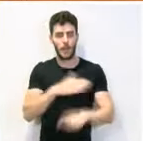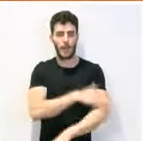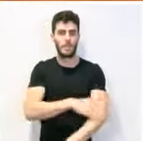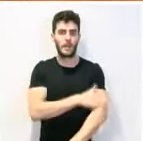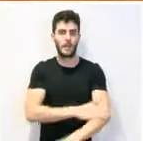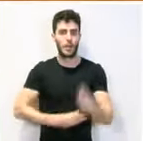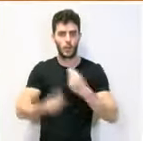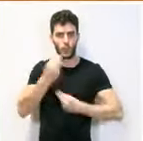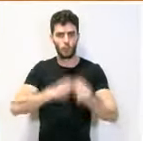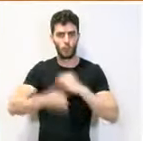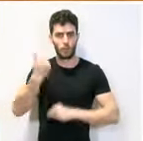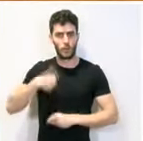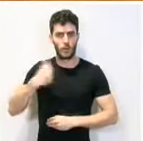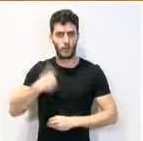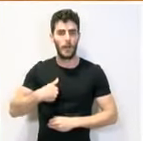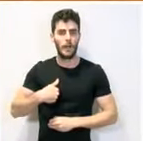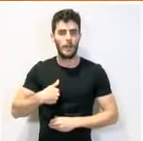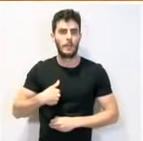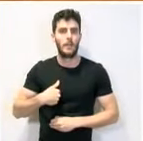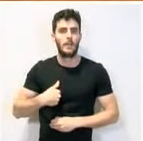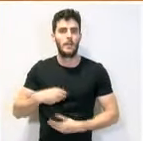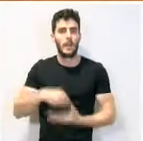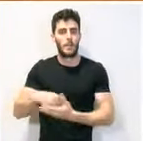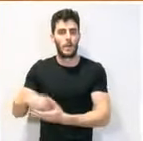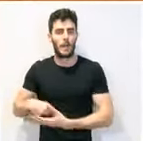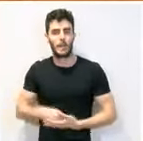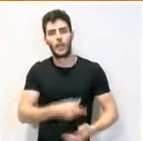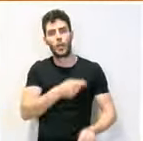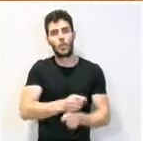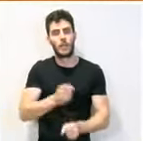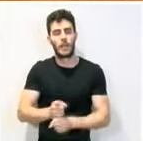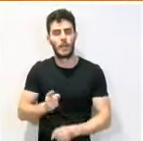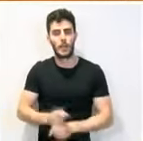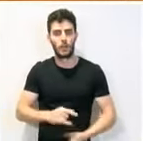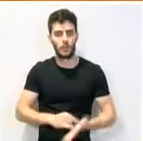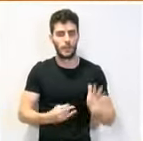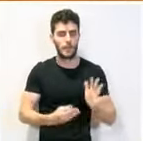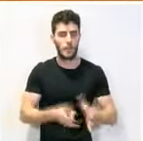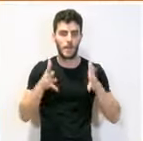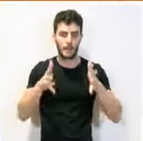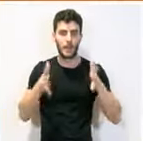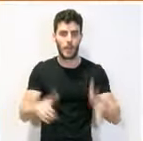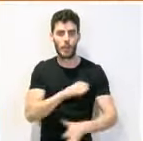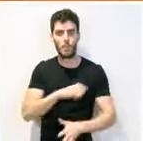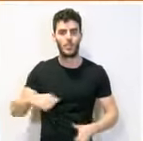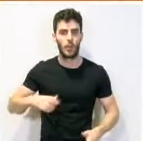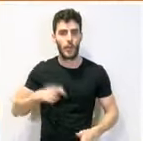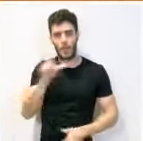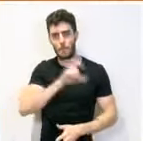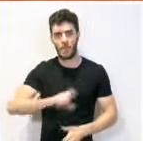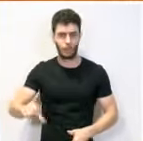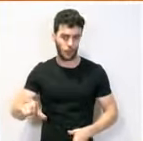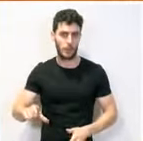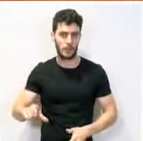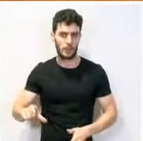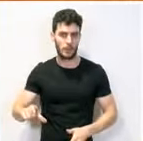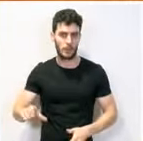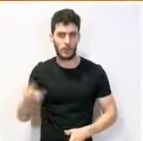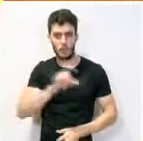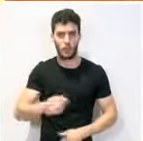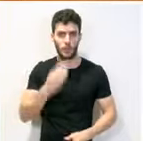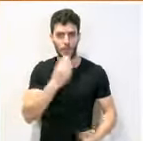Consumo ya se han ido implantando, la obligación de tener sistemas de atención personal a las personas que así